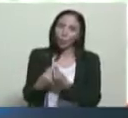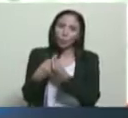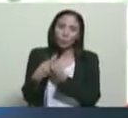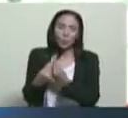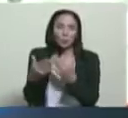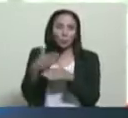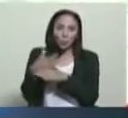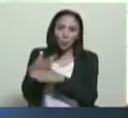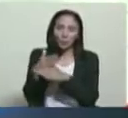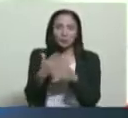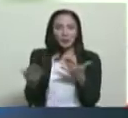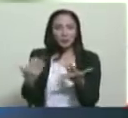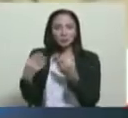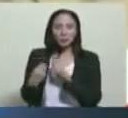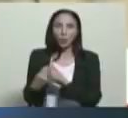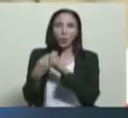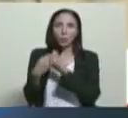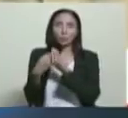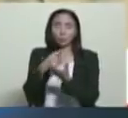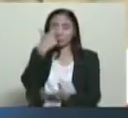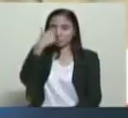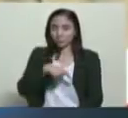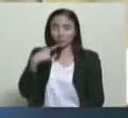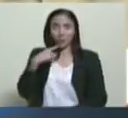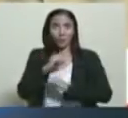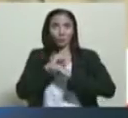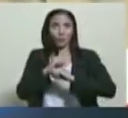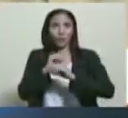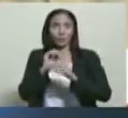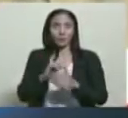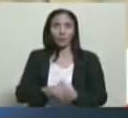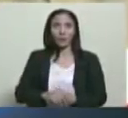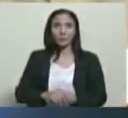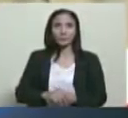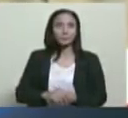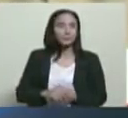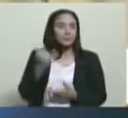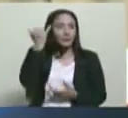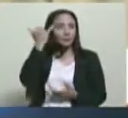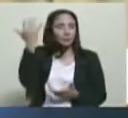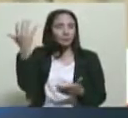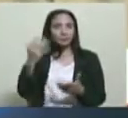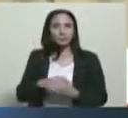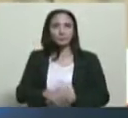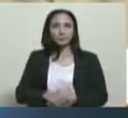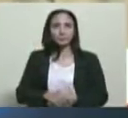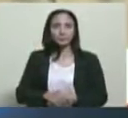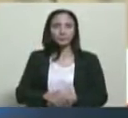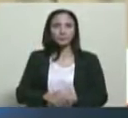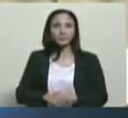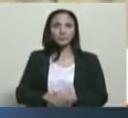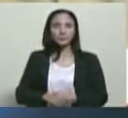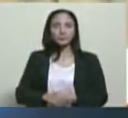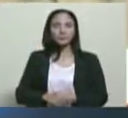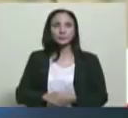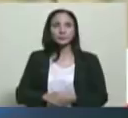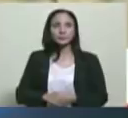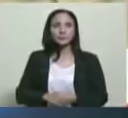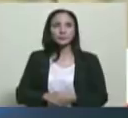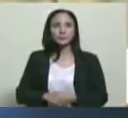juntos. Un hombre vital, con una mente lúcida, lúcida, Juan Vicente